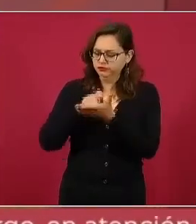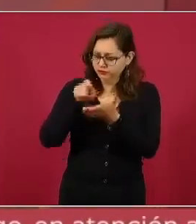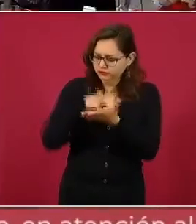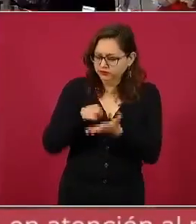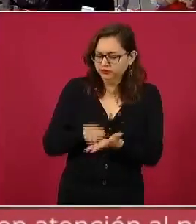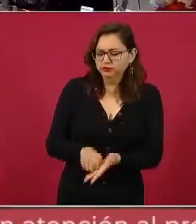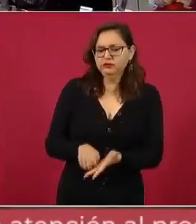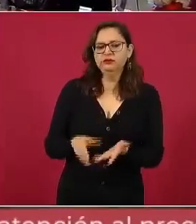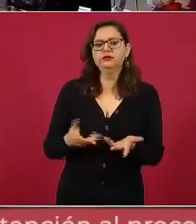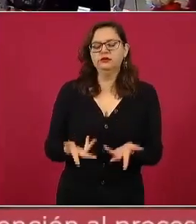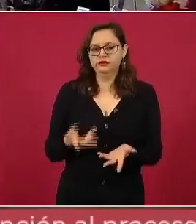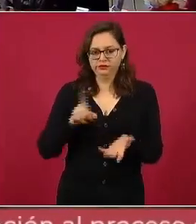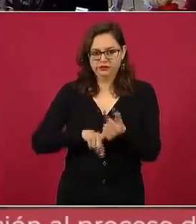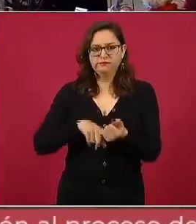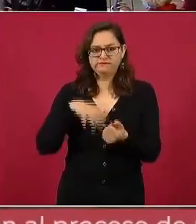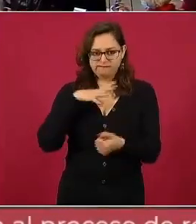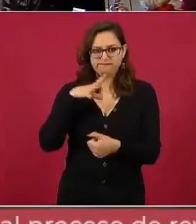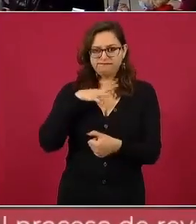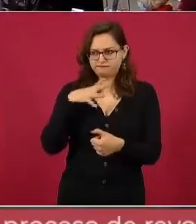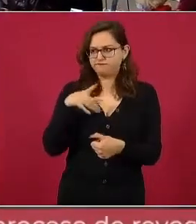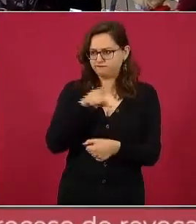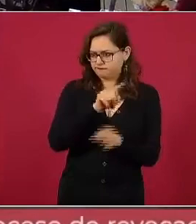la parte editorial,